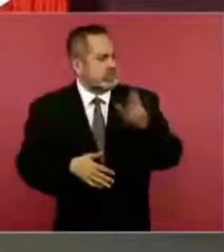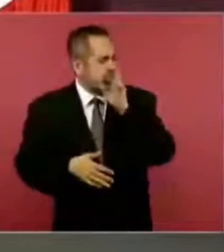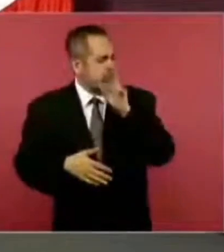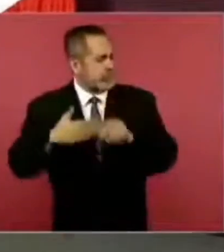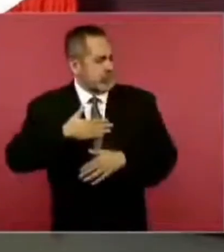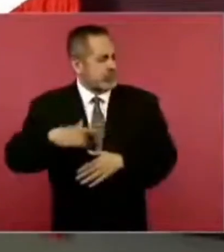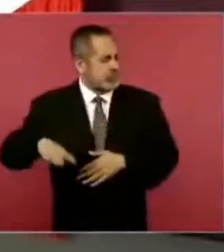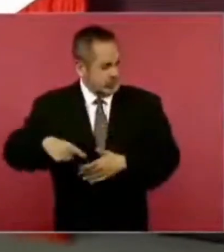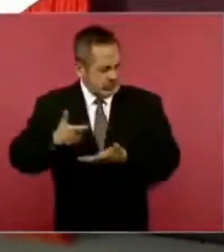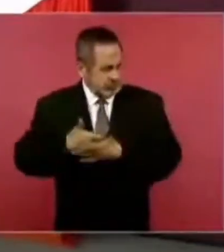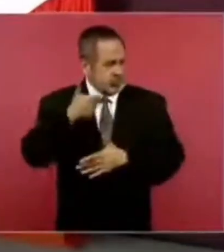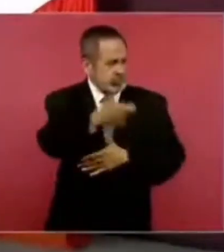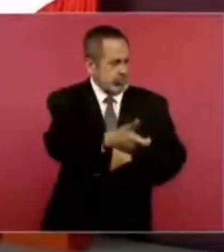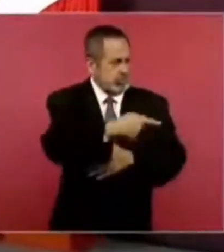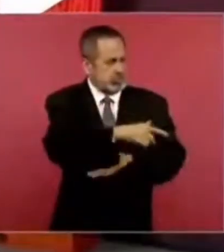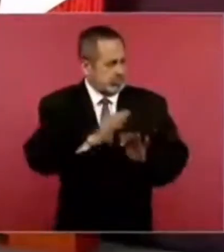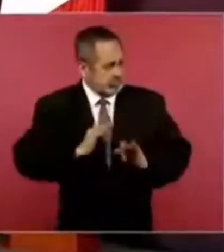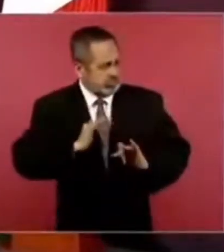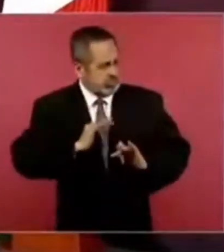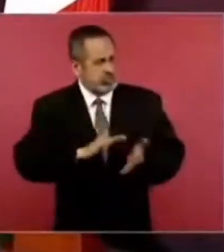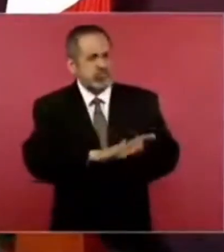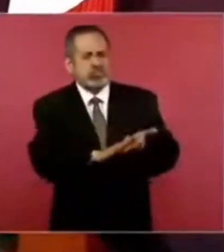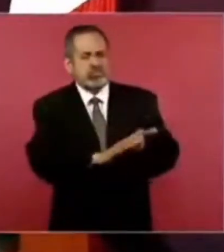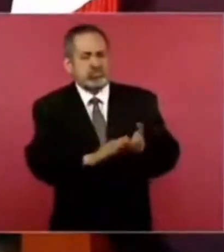más exquisitos,